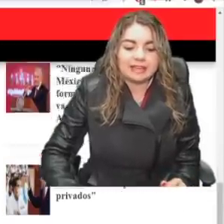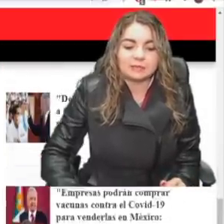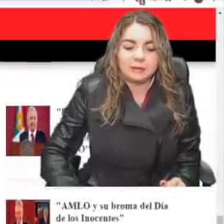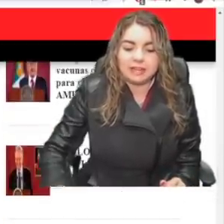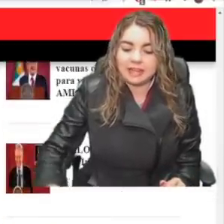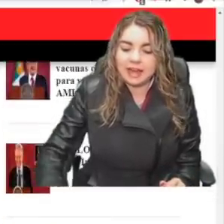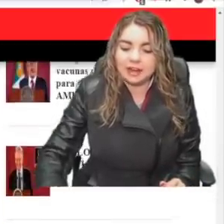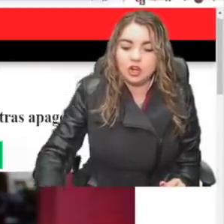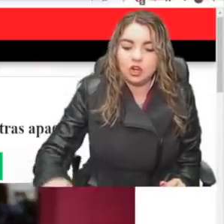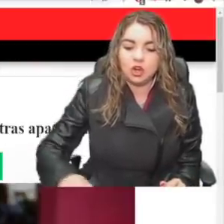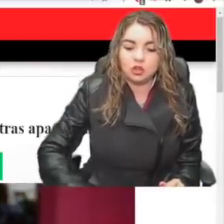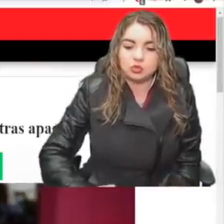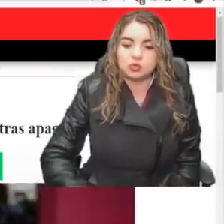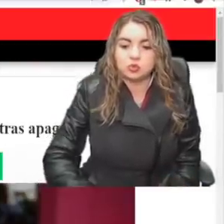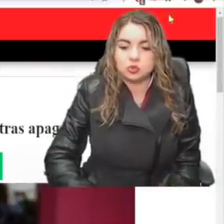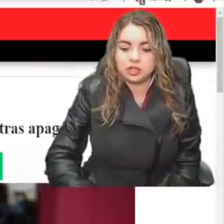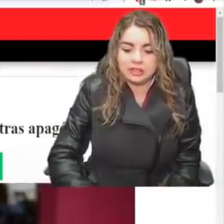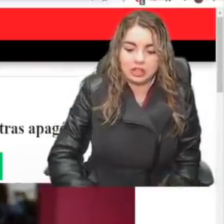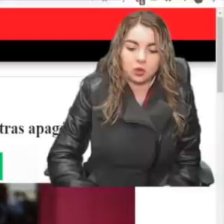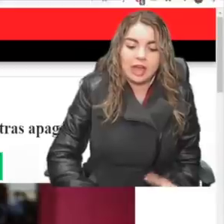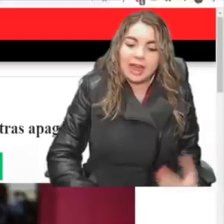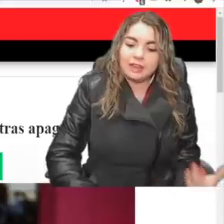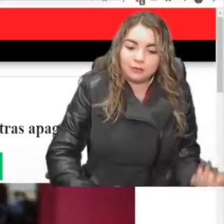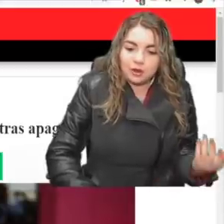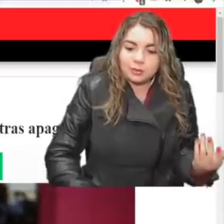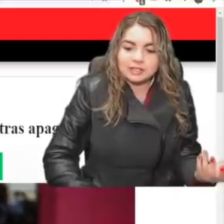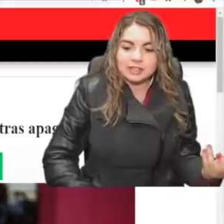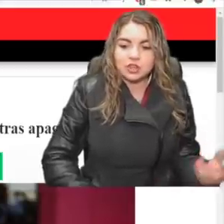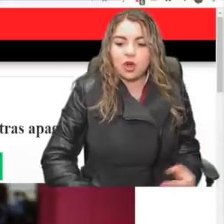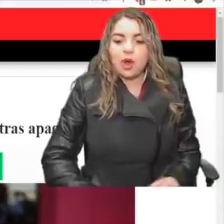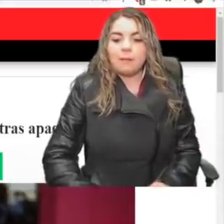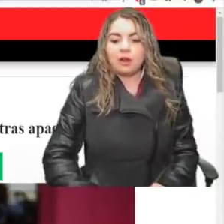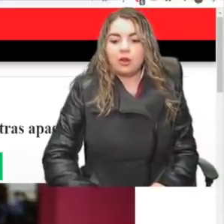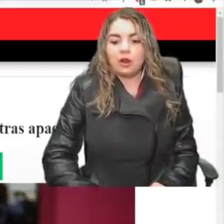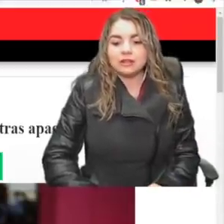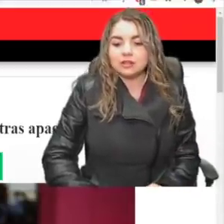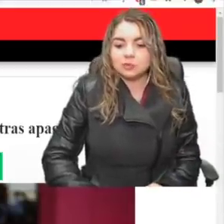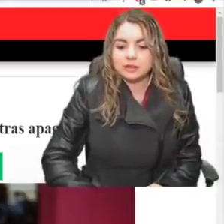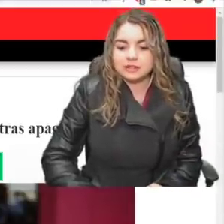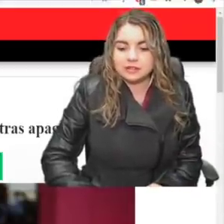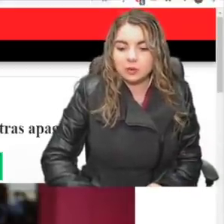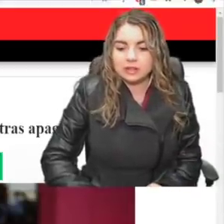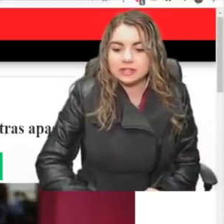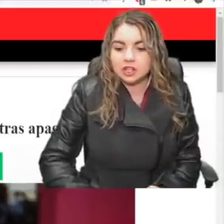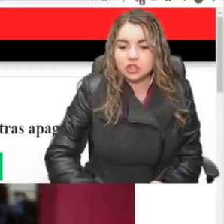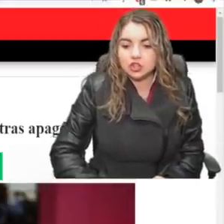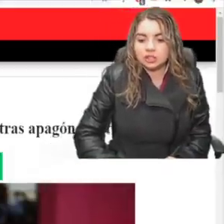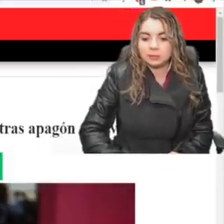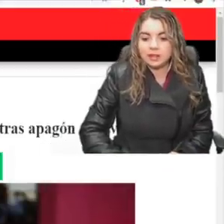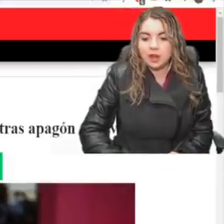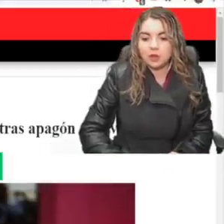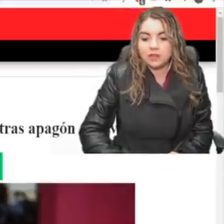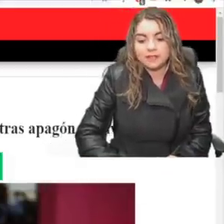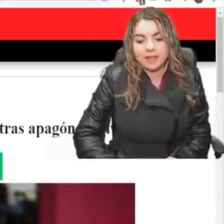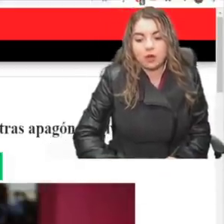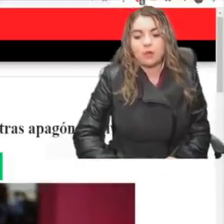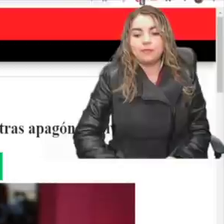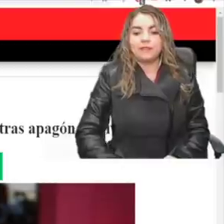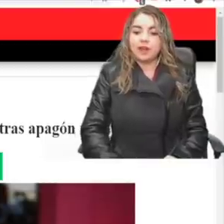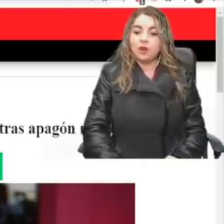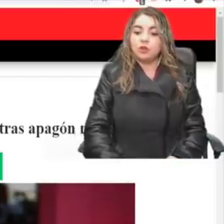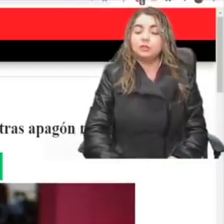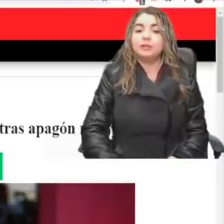para explicar lo sucedido. El informe se dio, pero las respuestas aún así no terminaron